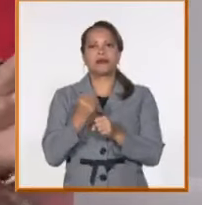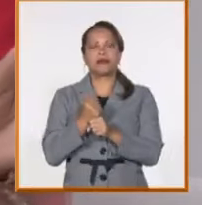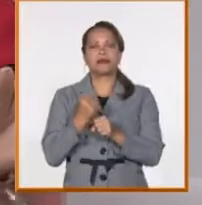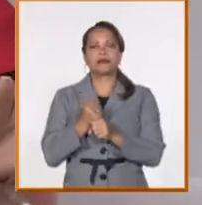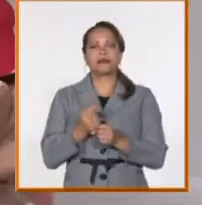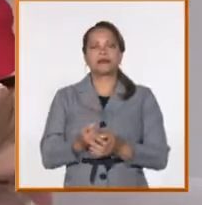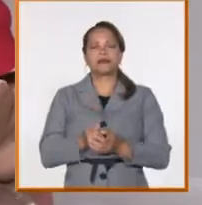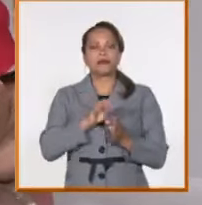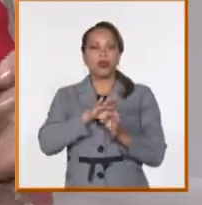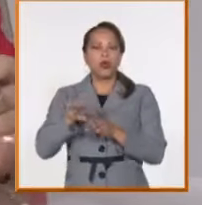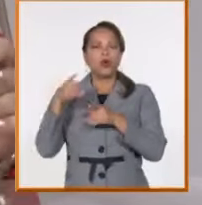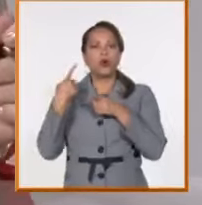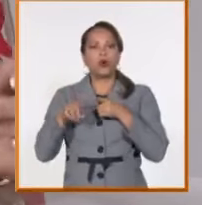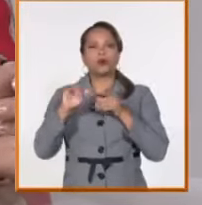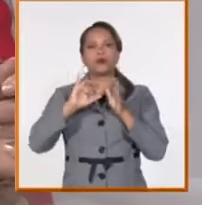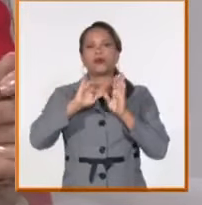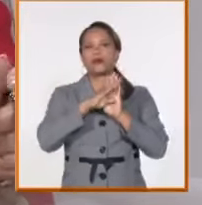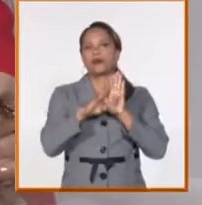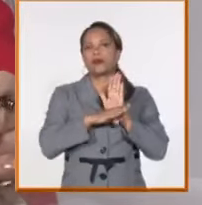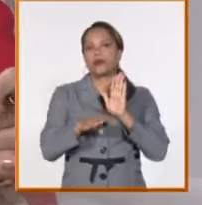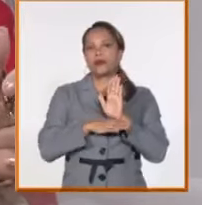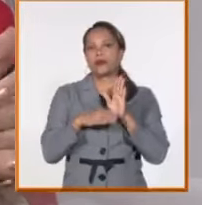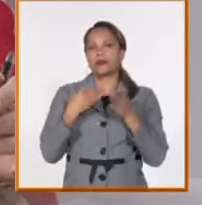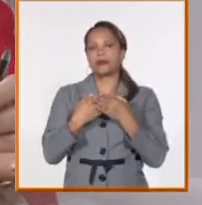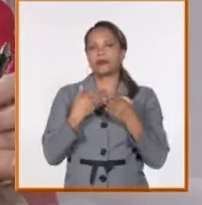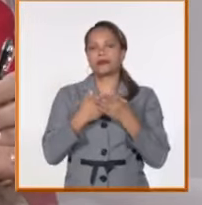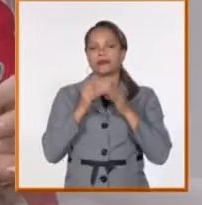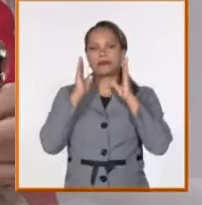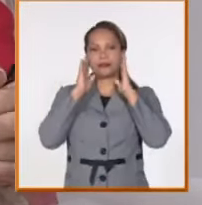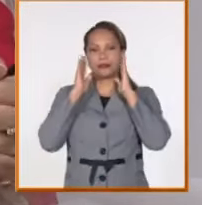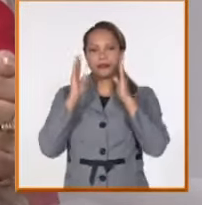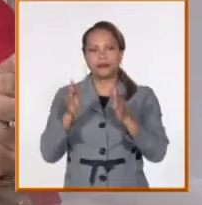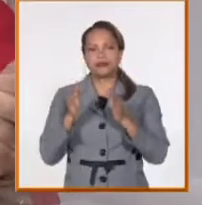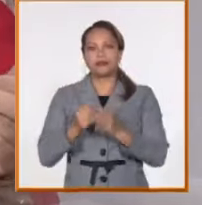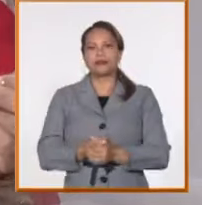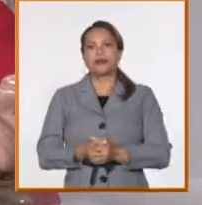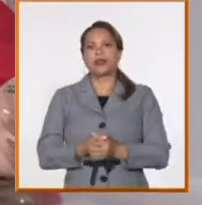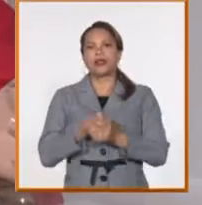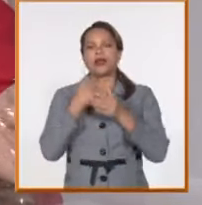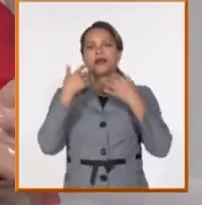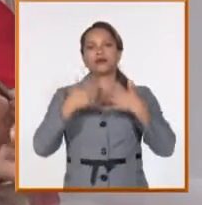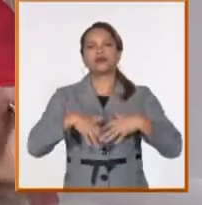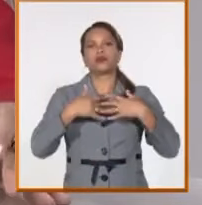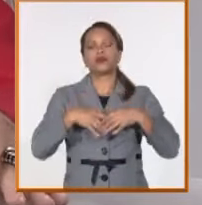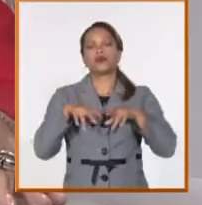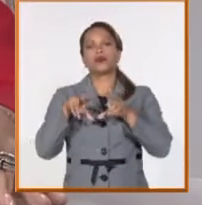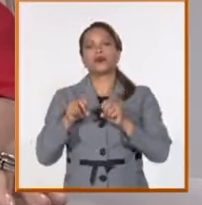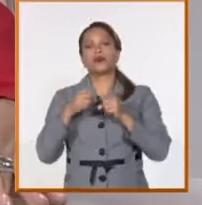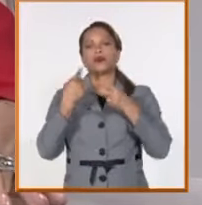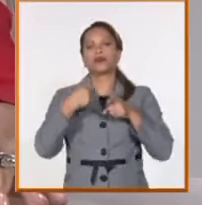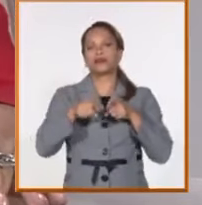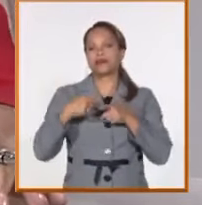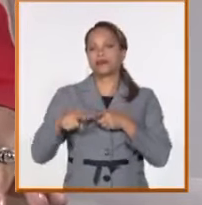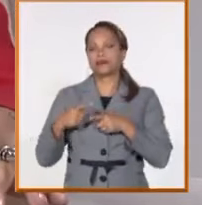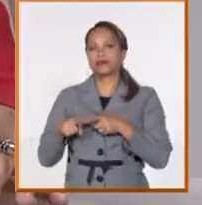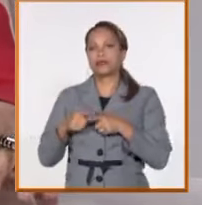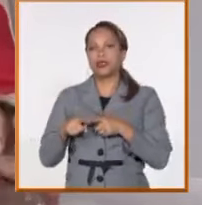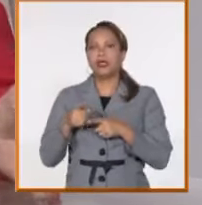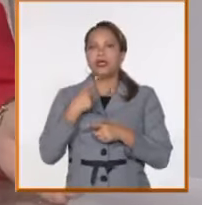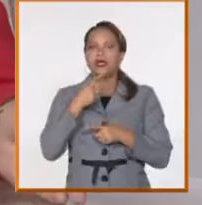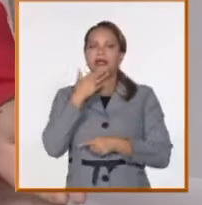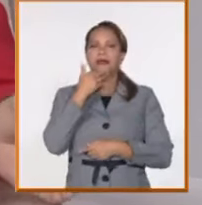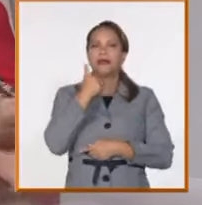ti tenemos otro programa sectorial que está dirigido a a la elaboración de nuevos productos y a la mejora de